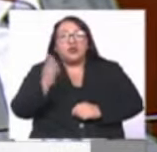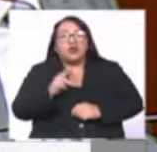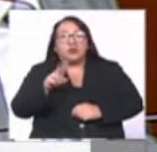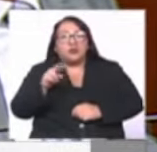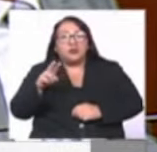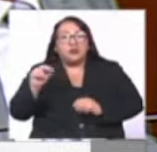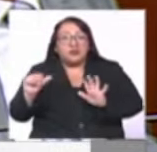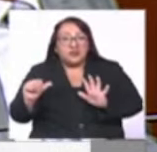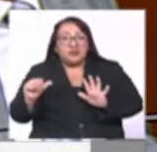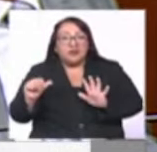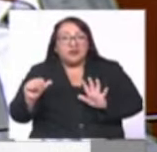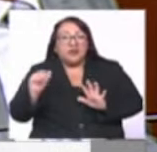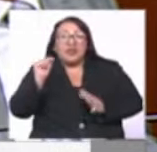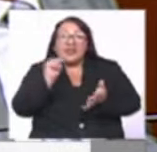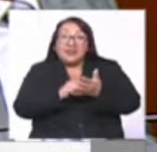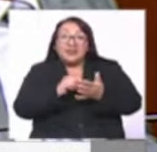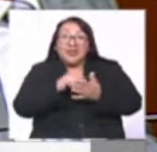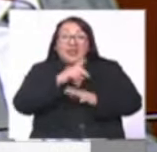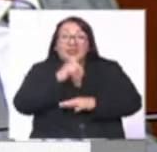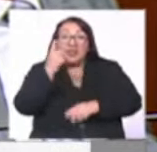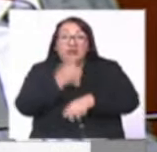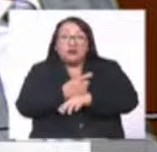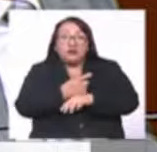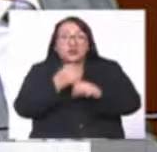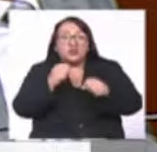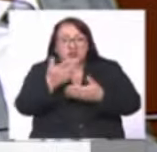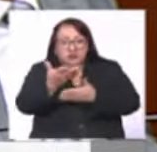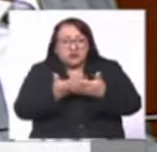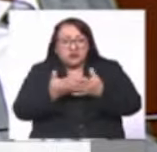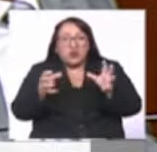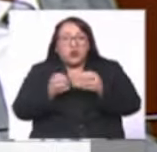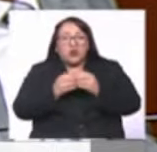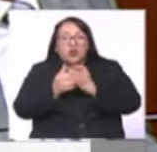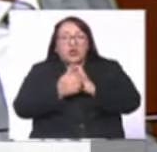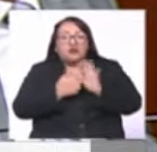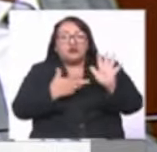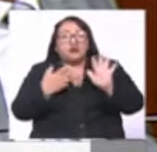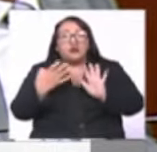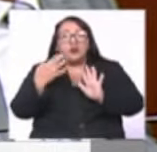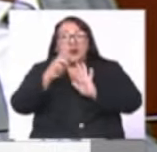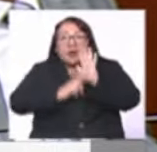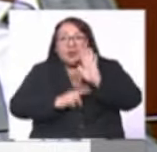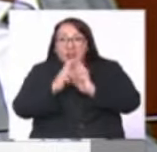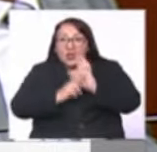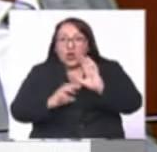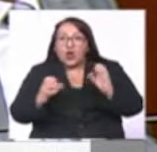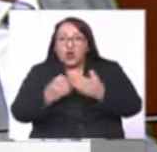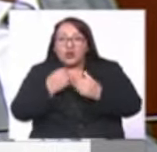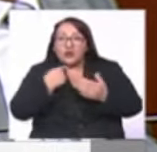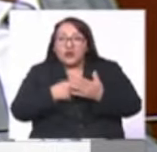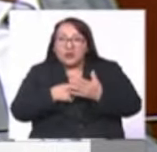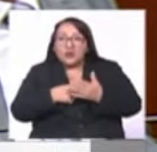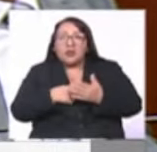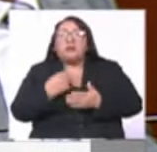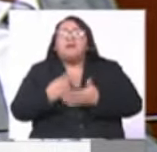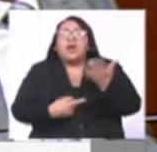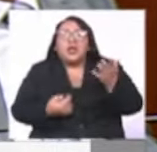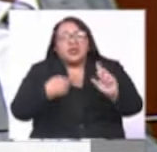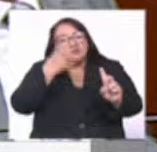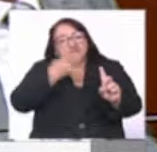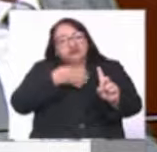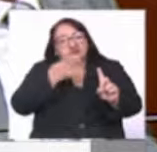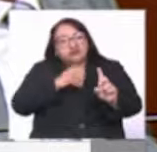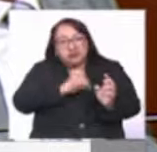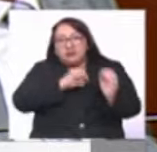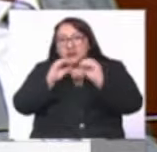-2026 que esta denuncia pase conforme con el inciso B del artículo 89 del reglamento del Congreso de la república para su calificación a la